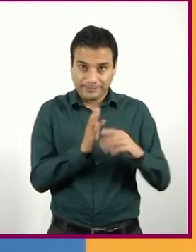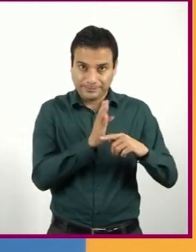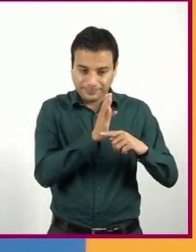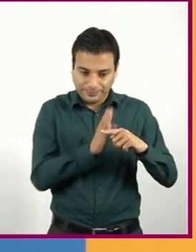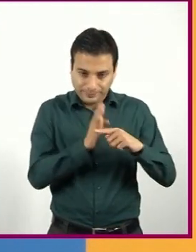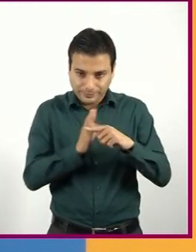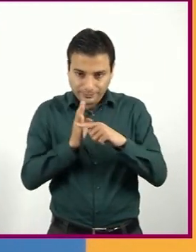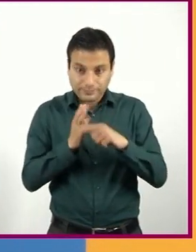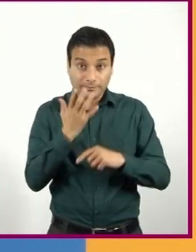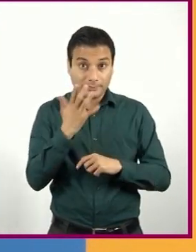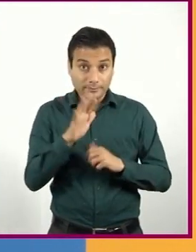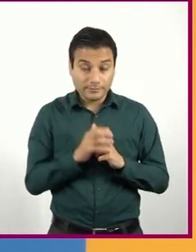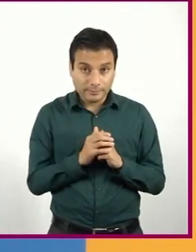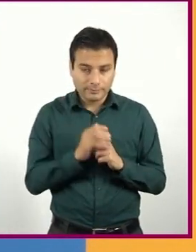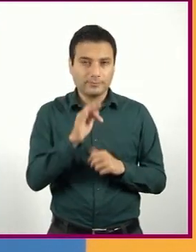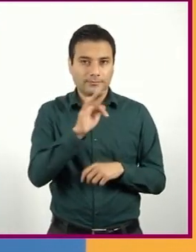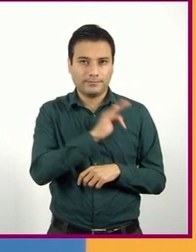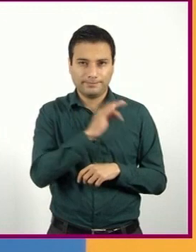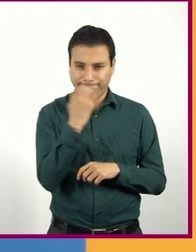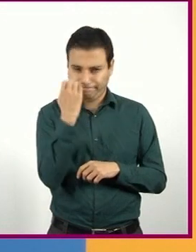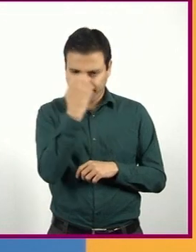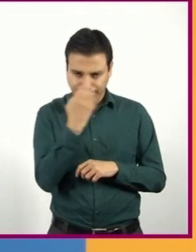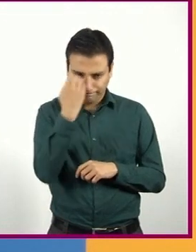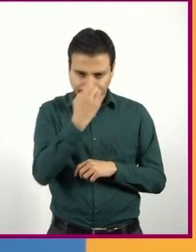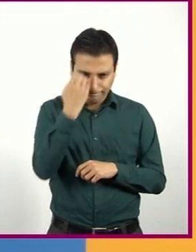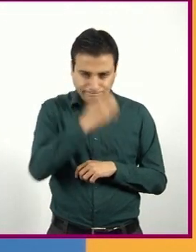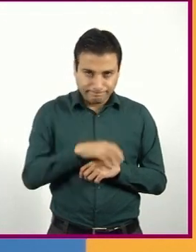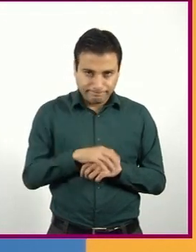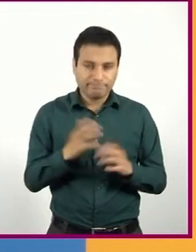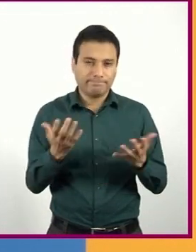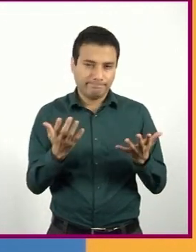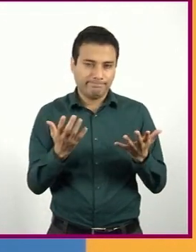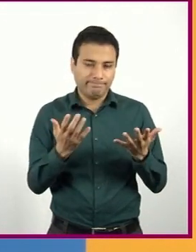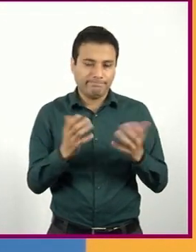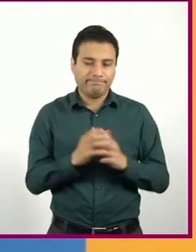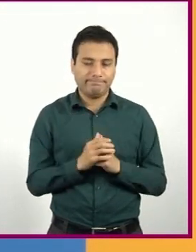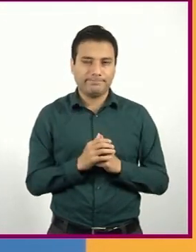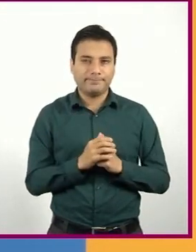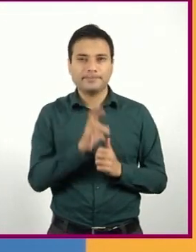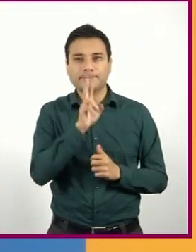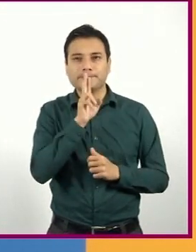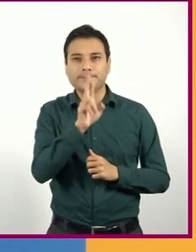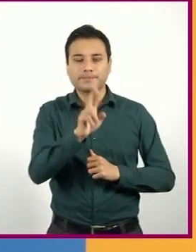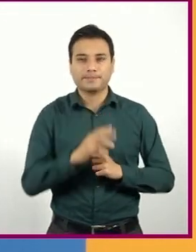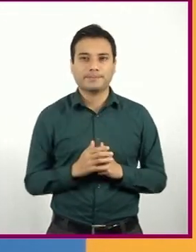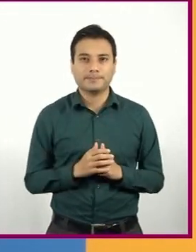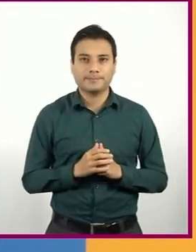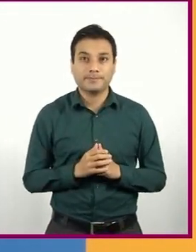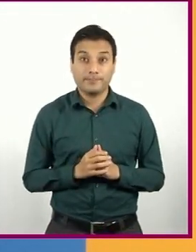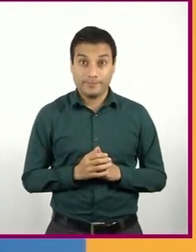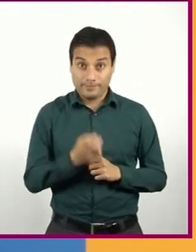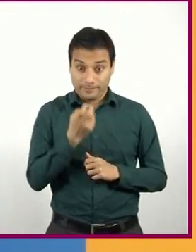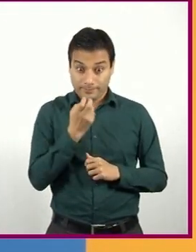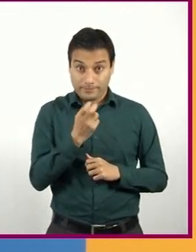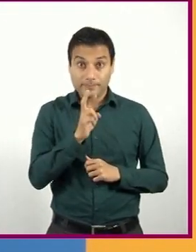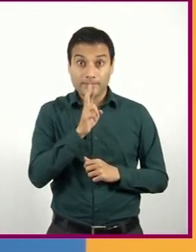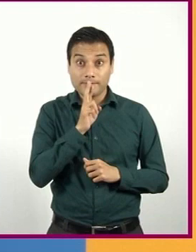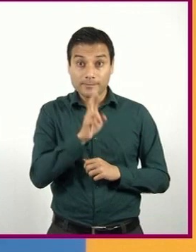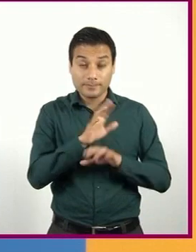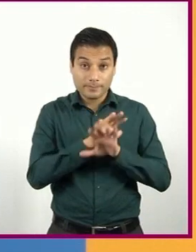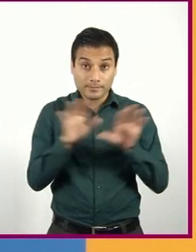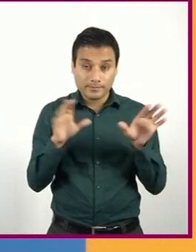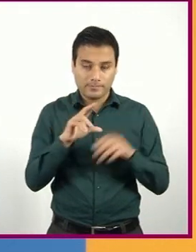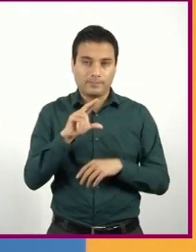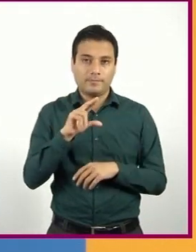iguales nos permitió observar algunas posibles respuestas, pero debemos aclarar que no son las únicas, ya que el